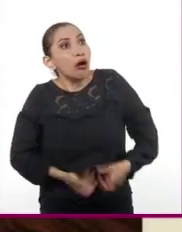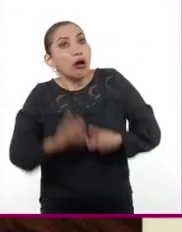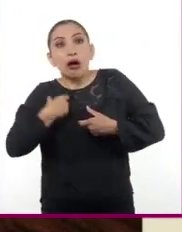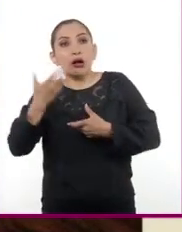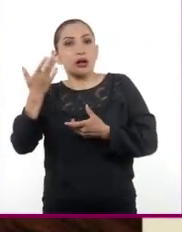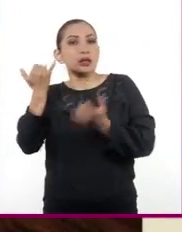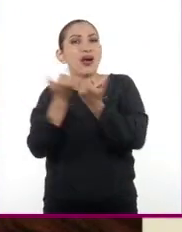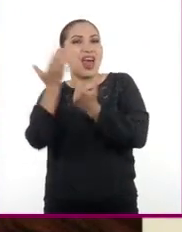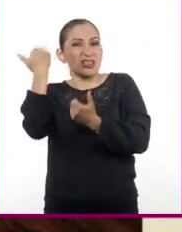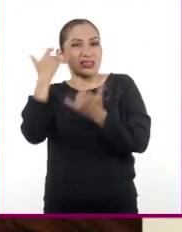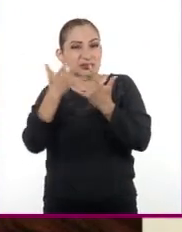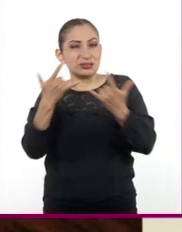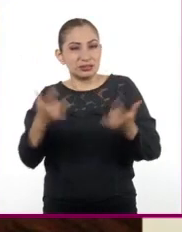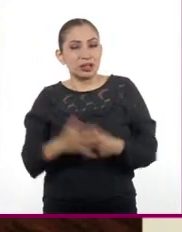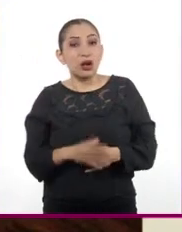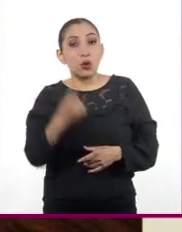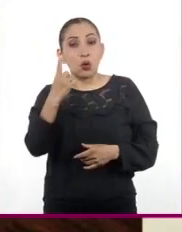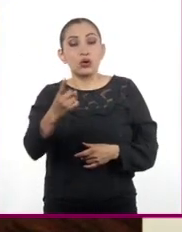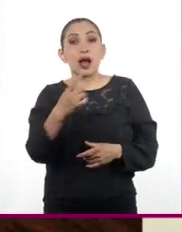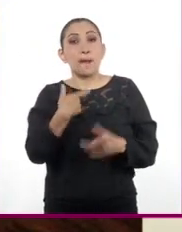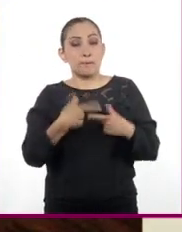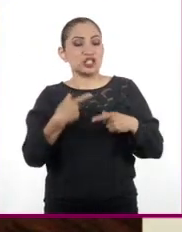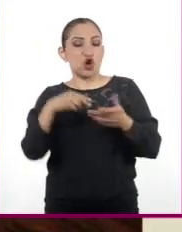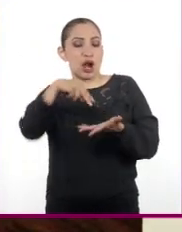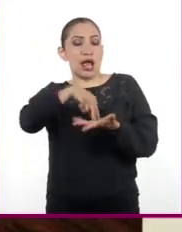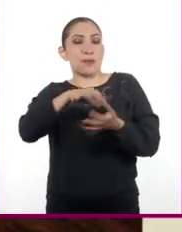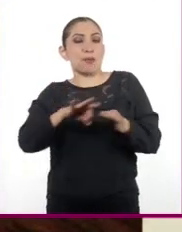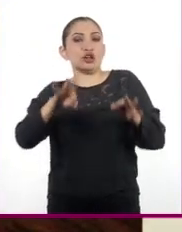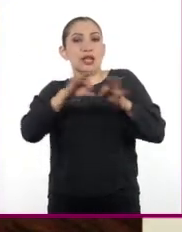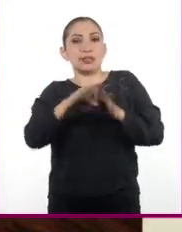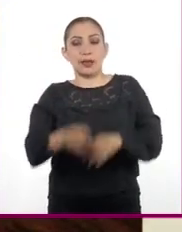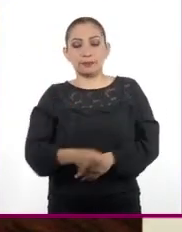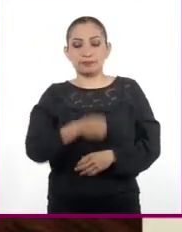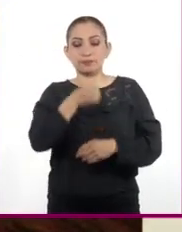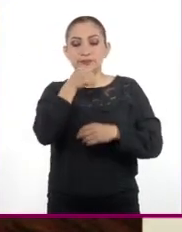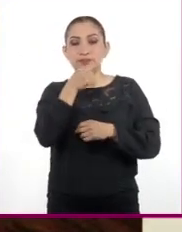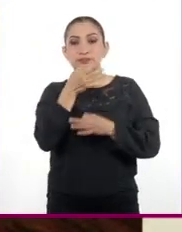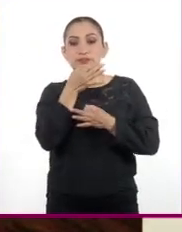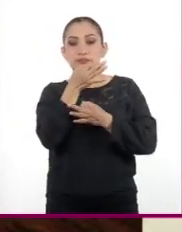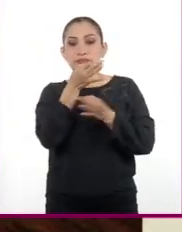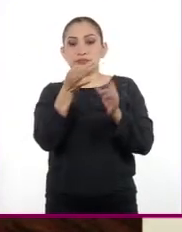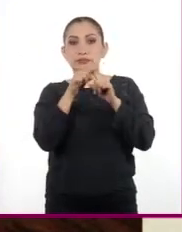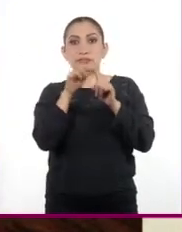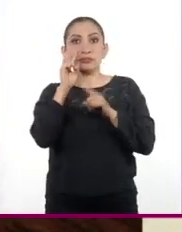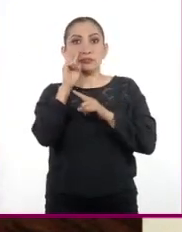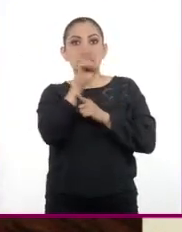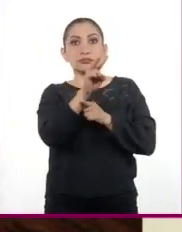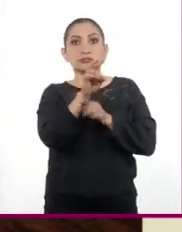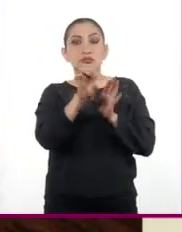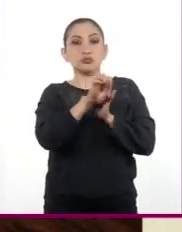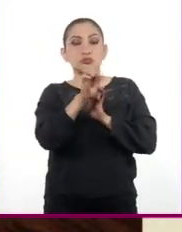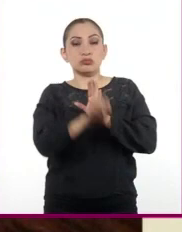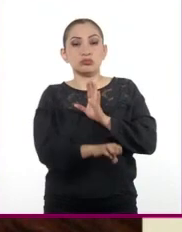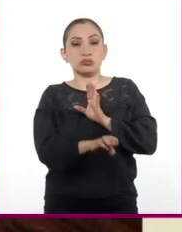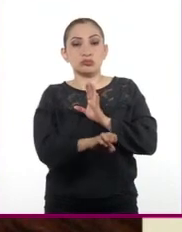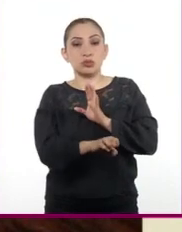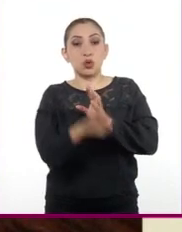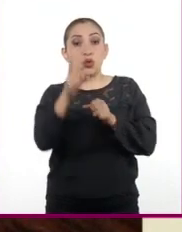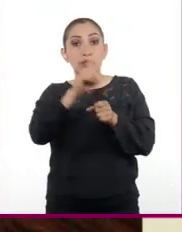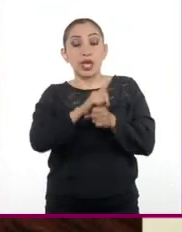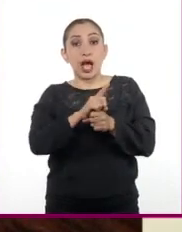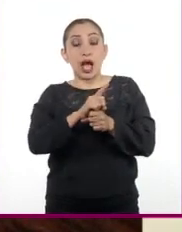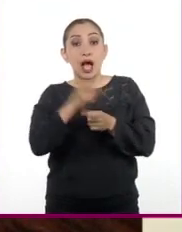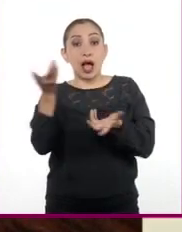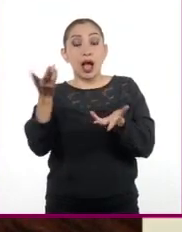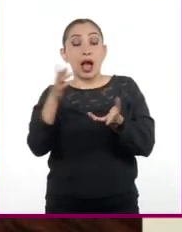caso. De una declaración de alguien importante en un micrófono, podemos ver la caída de un día de la